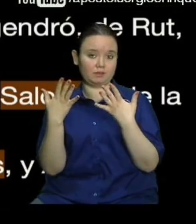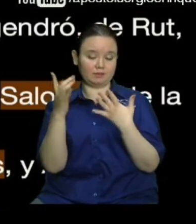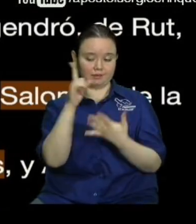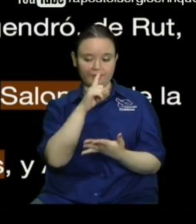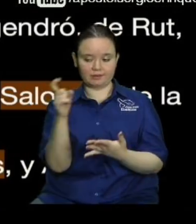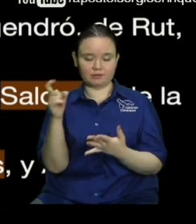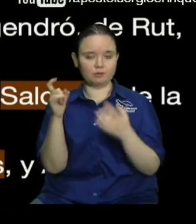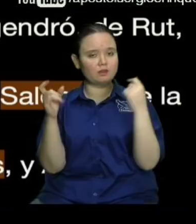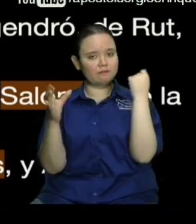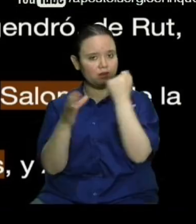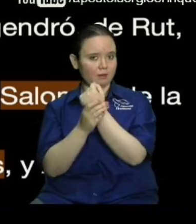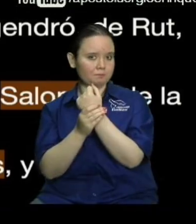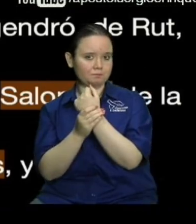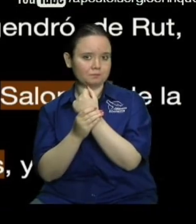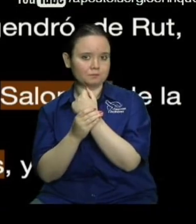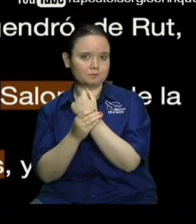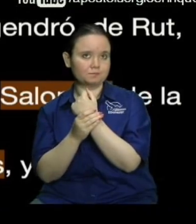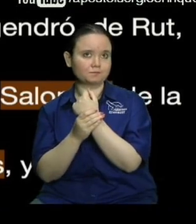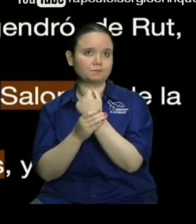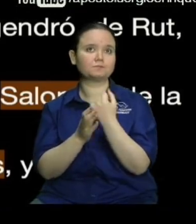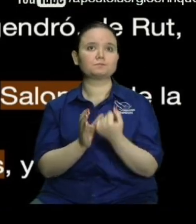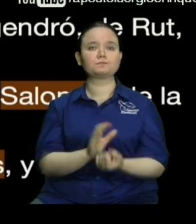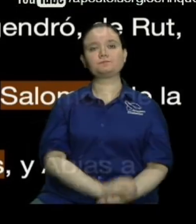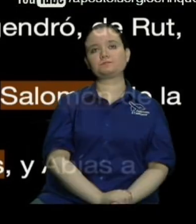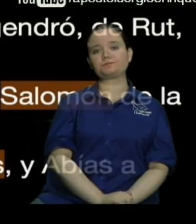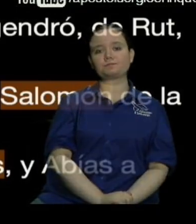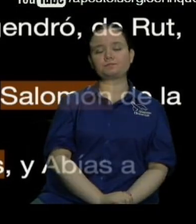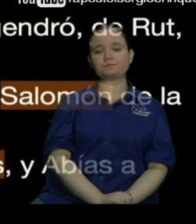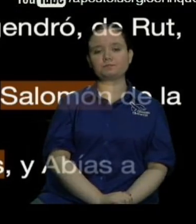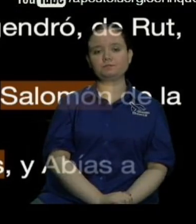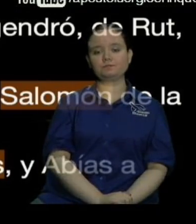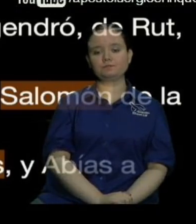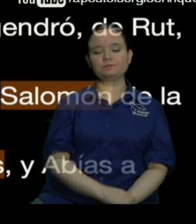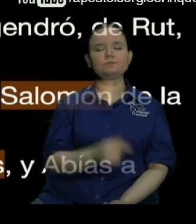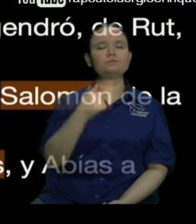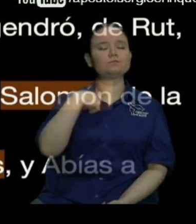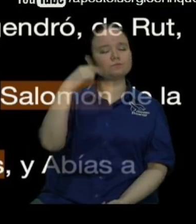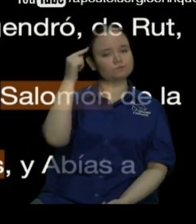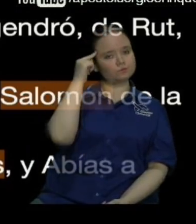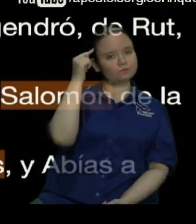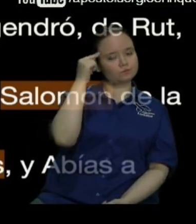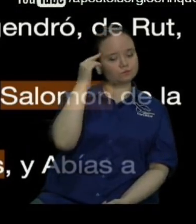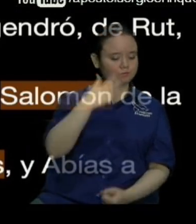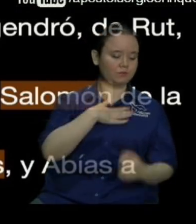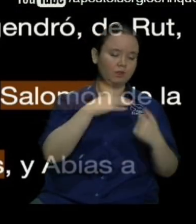Y este verso, hermanos, quedó siempre en mi corazón, porque